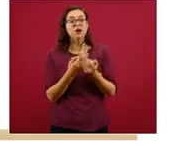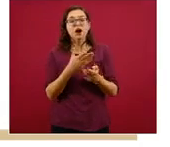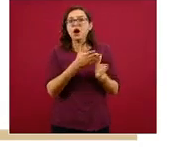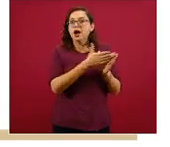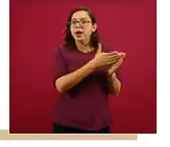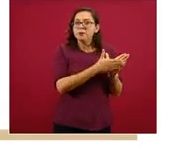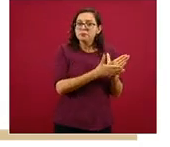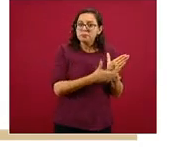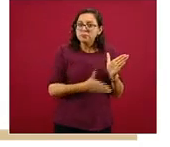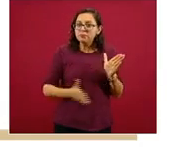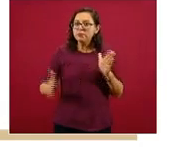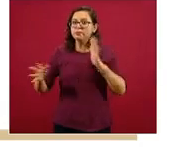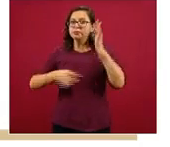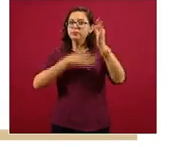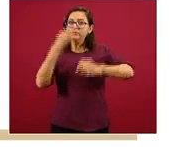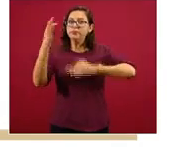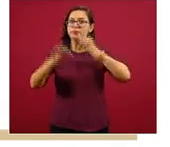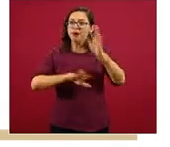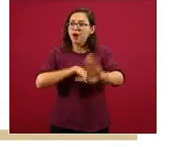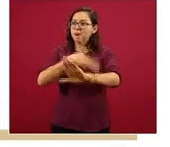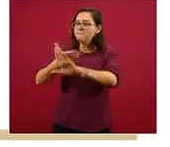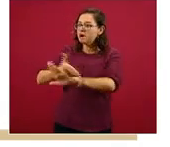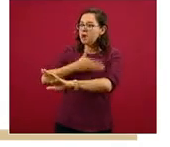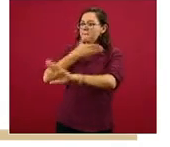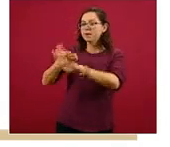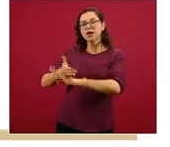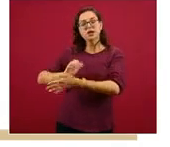de discriminación y desvalorización